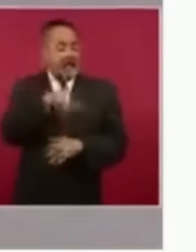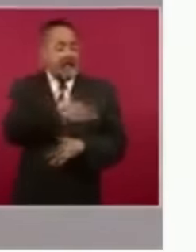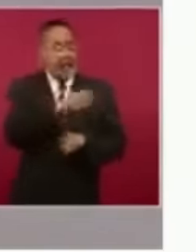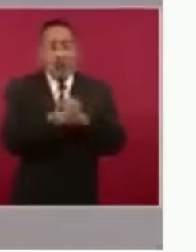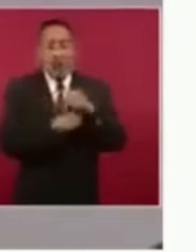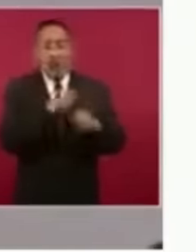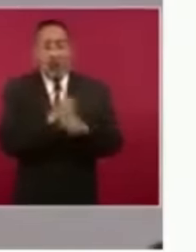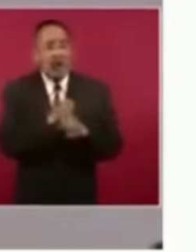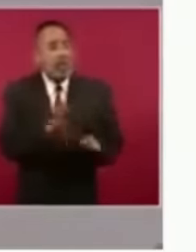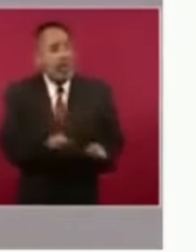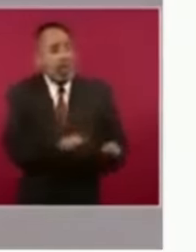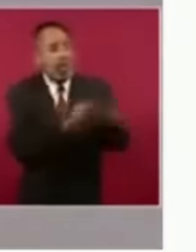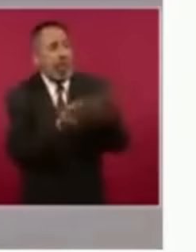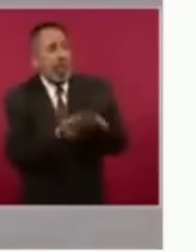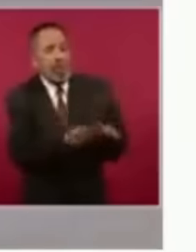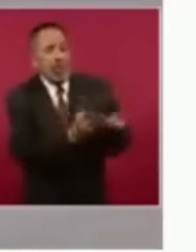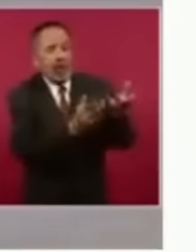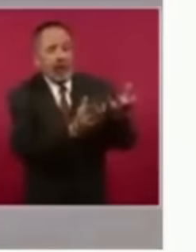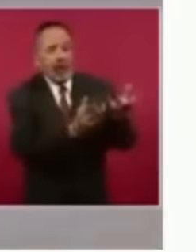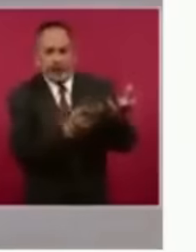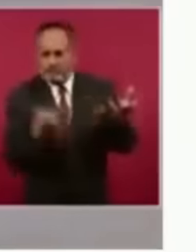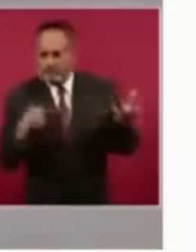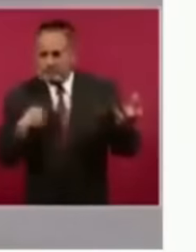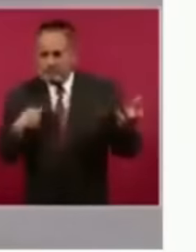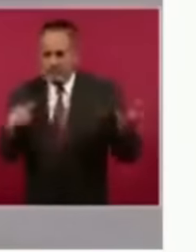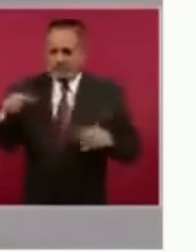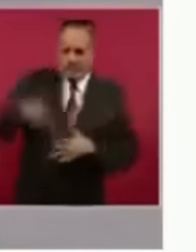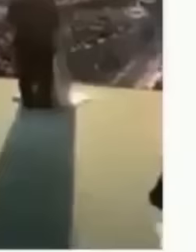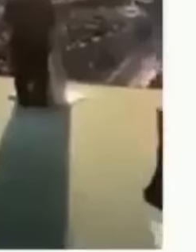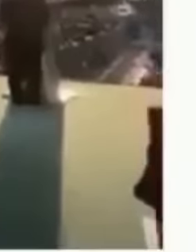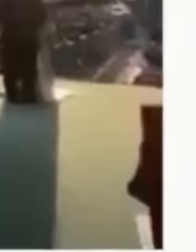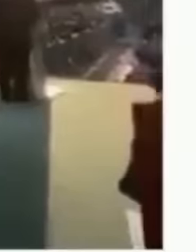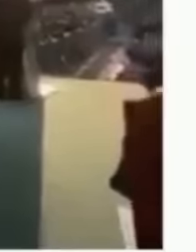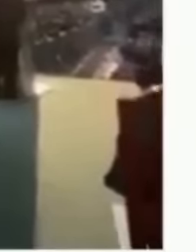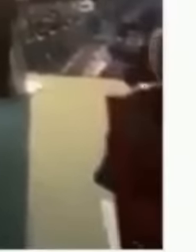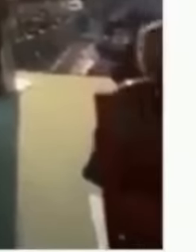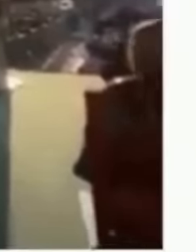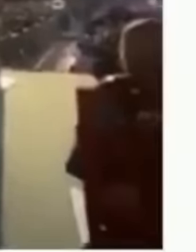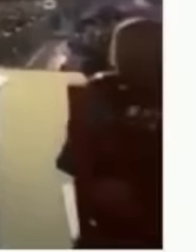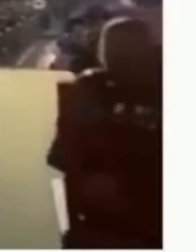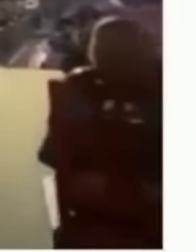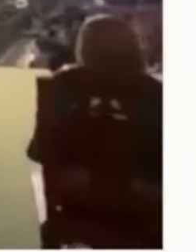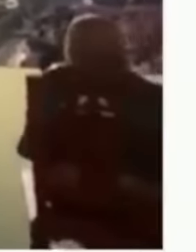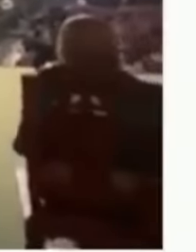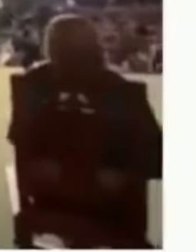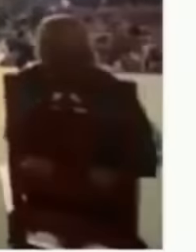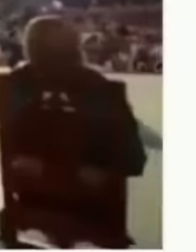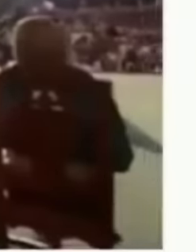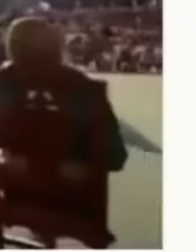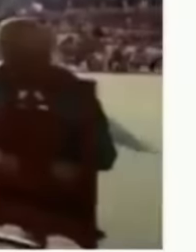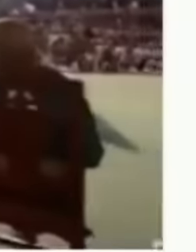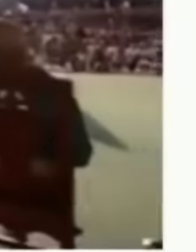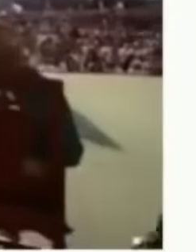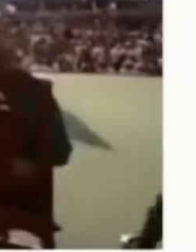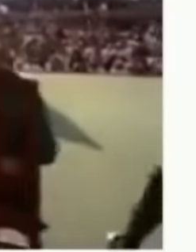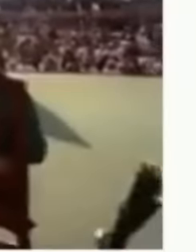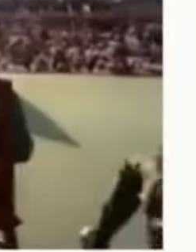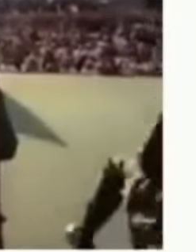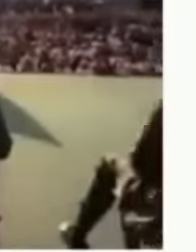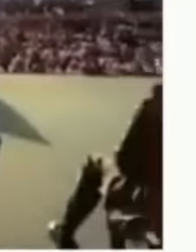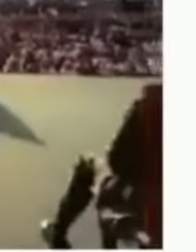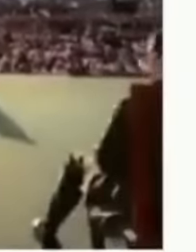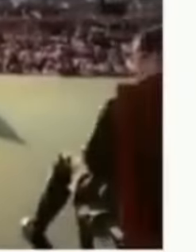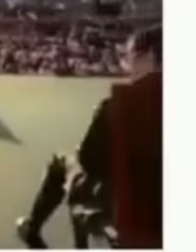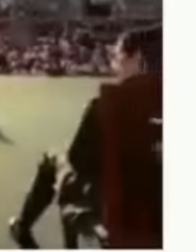prevalecía antes de que llegáramos al gobierno, pudimos quitar del Tratado de